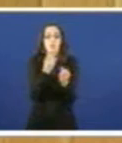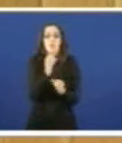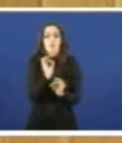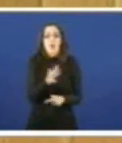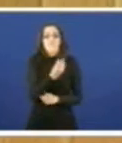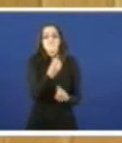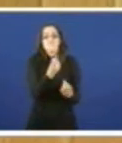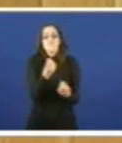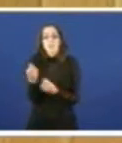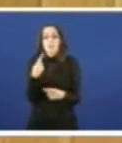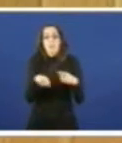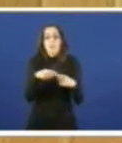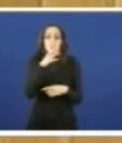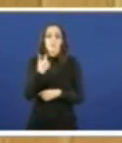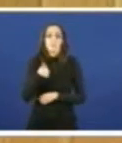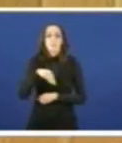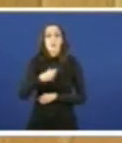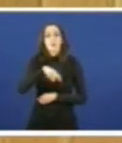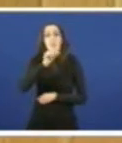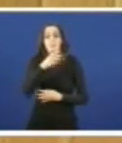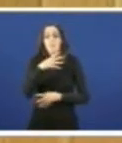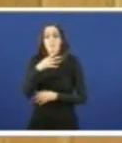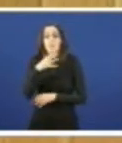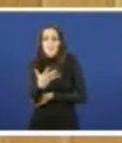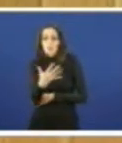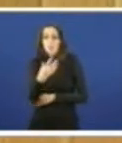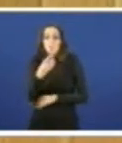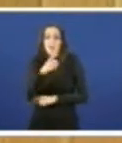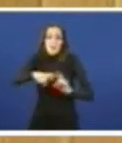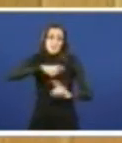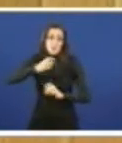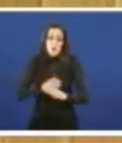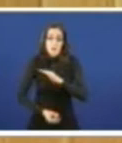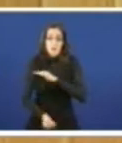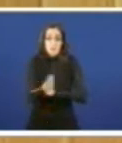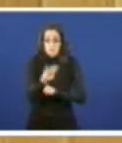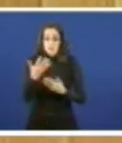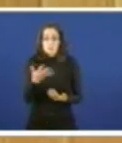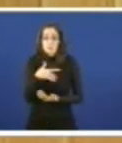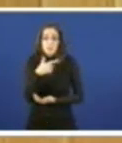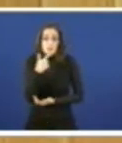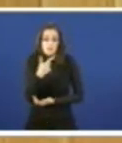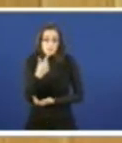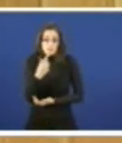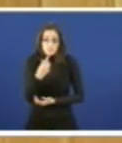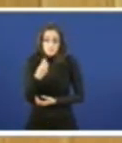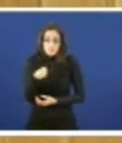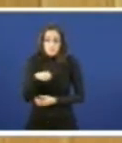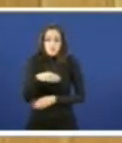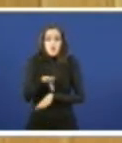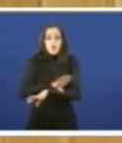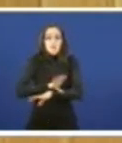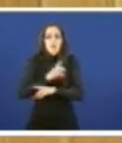cumpre o 175 aniversario do seu nacemento, exista soamente por asusto orzamentario, o que a promesa do anterior conselleiro